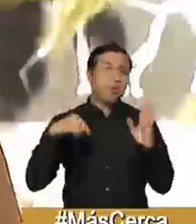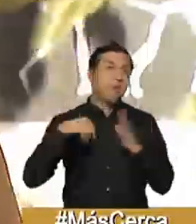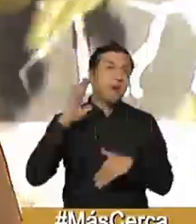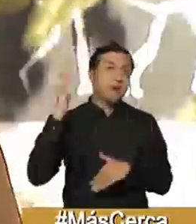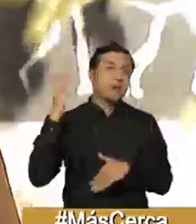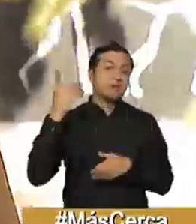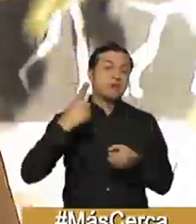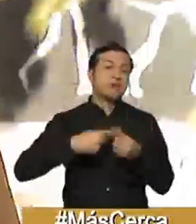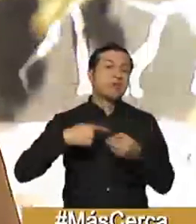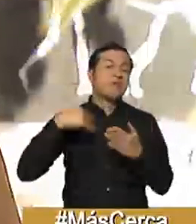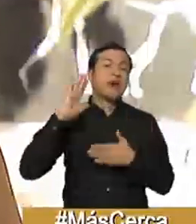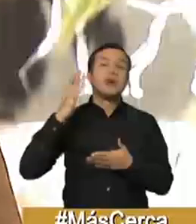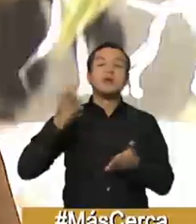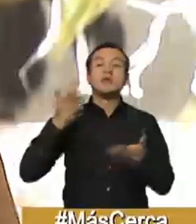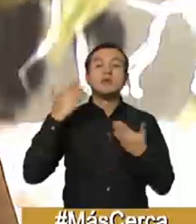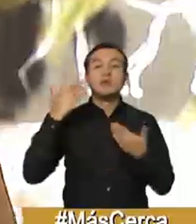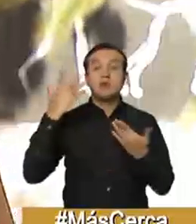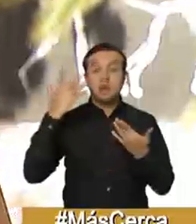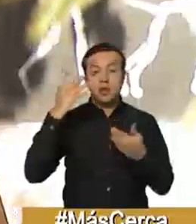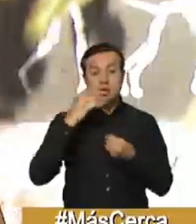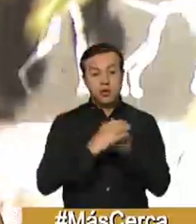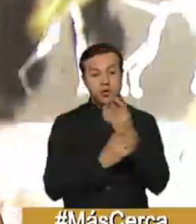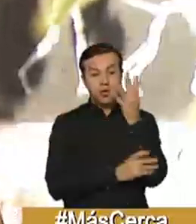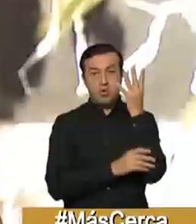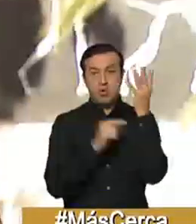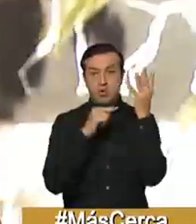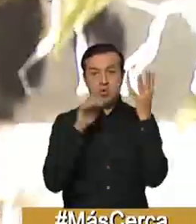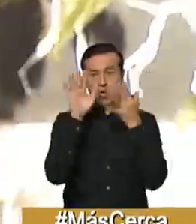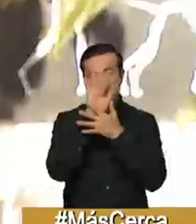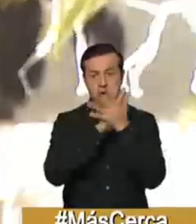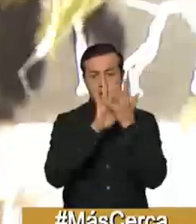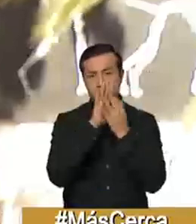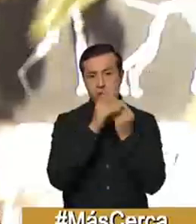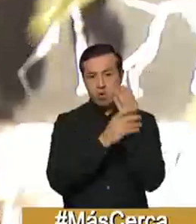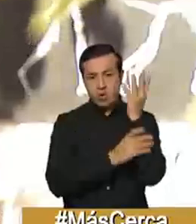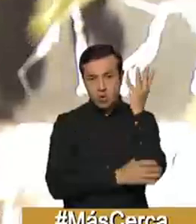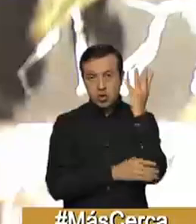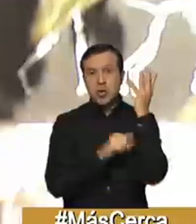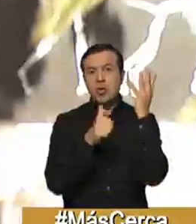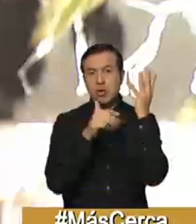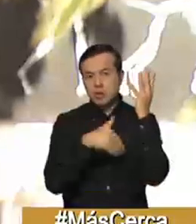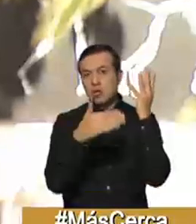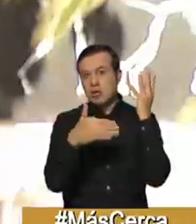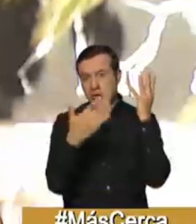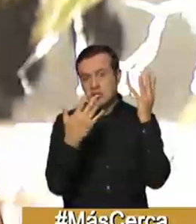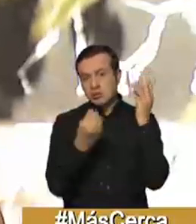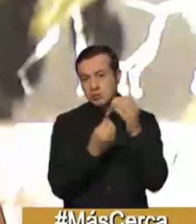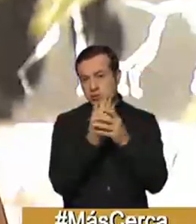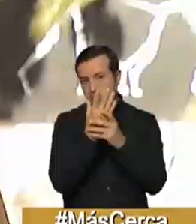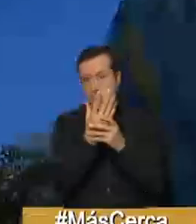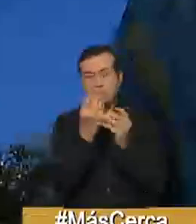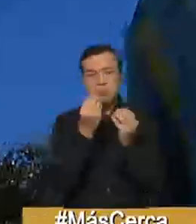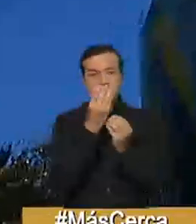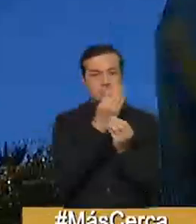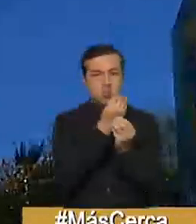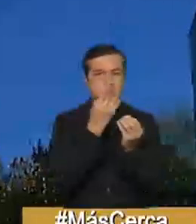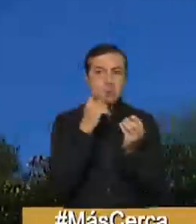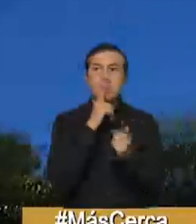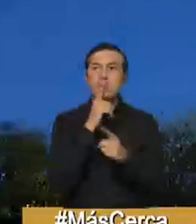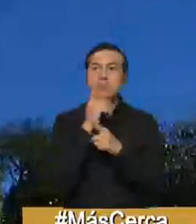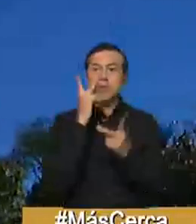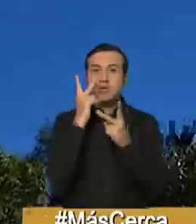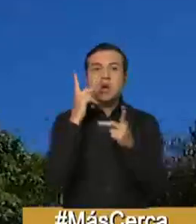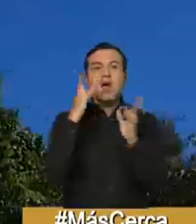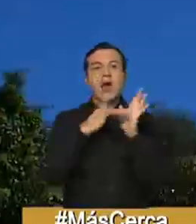caliente, el arupo se confunde y ahora tiende a florecer en otras épocas también, como por ejemplo podemos ver arupos floreciendo